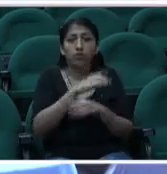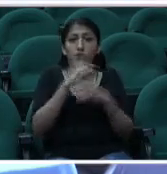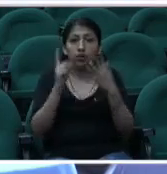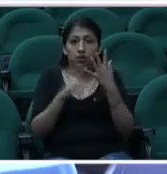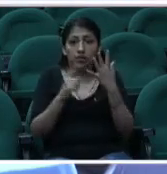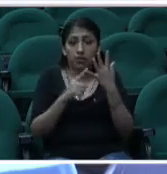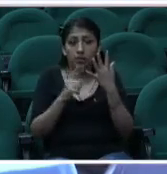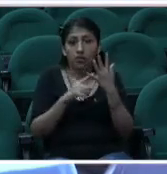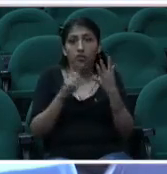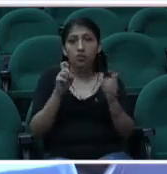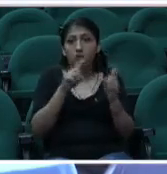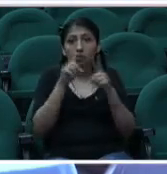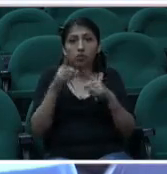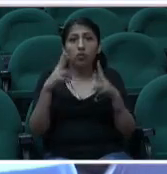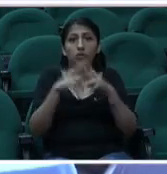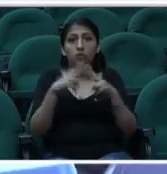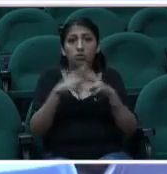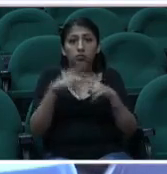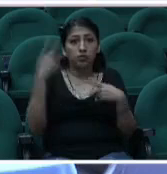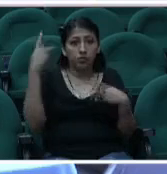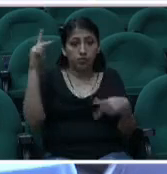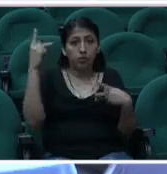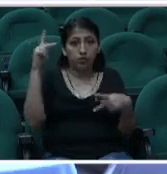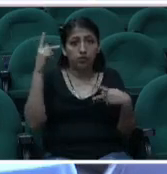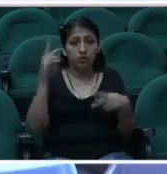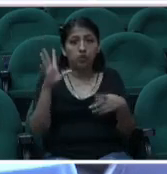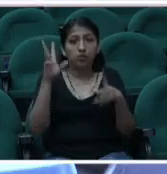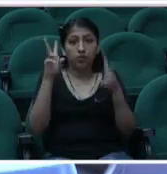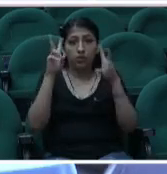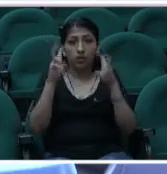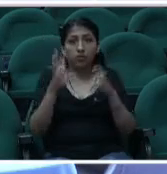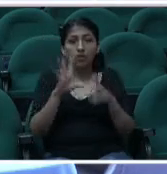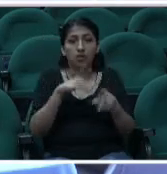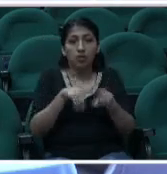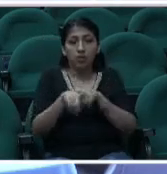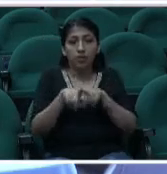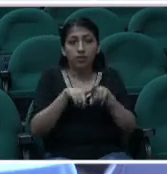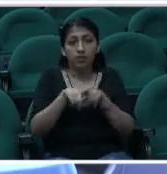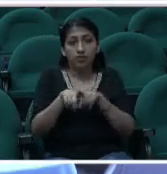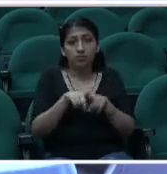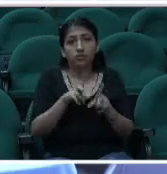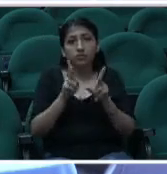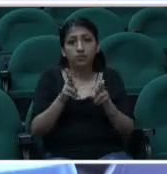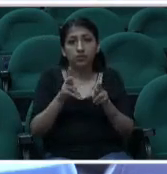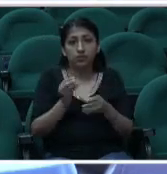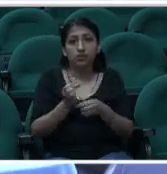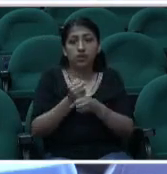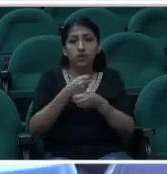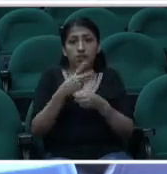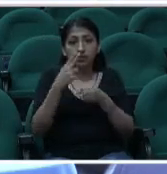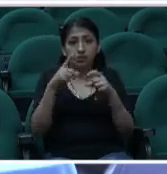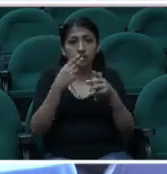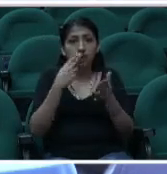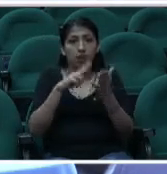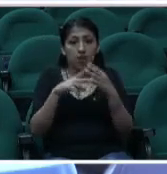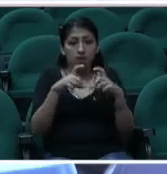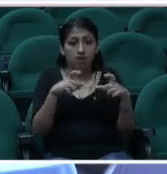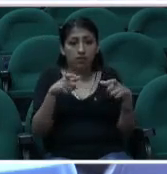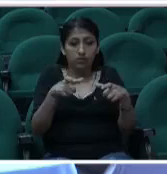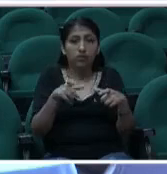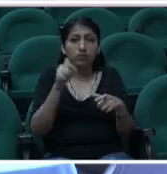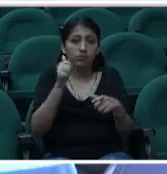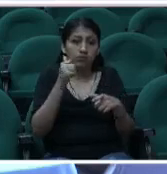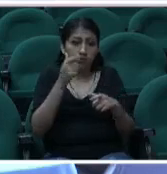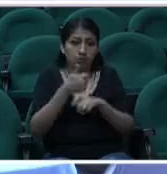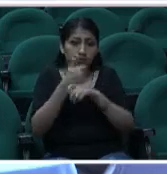la pregunta será de conocimiento político y relacionado a su competencia la misma que estará dentro de un sobre y el candidato